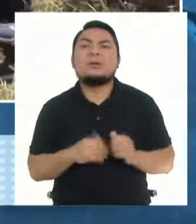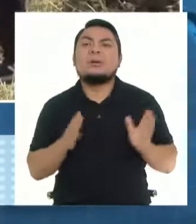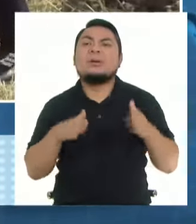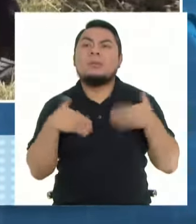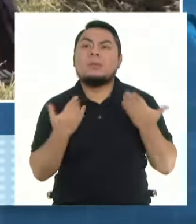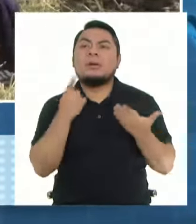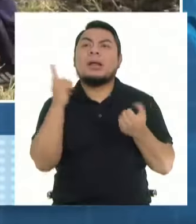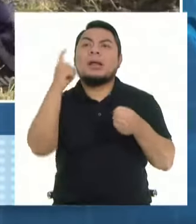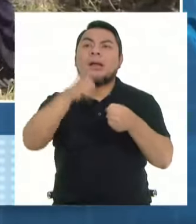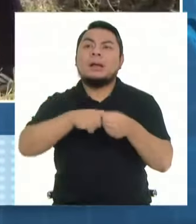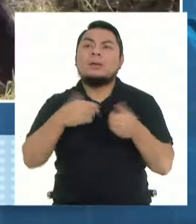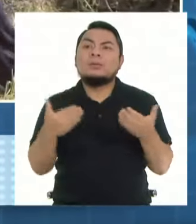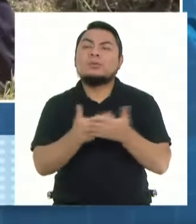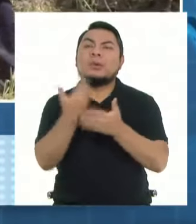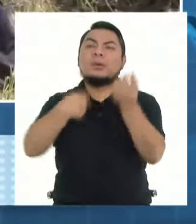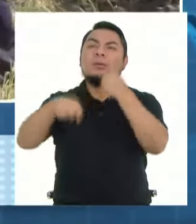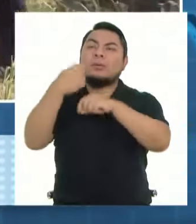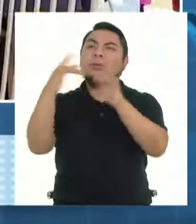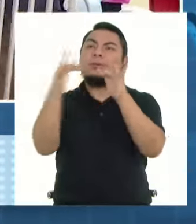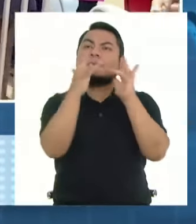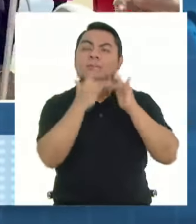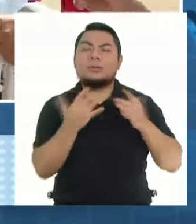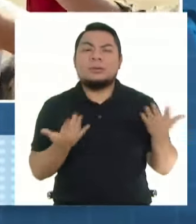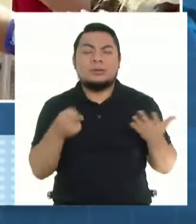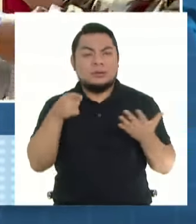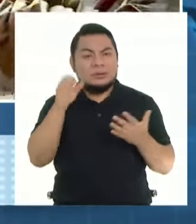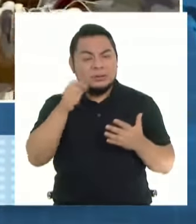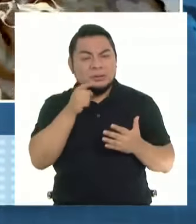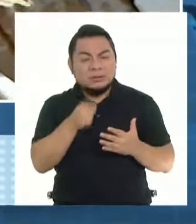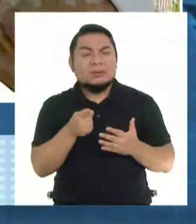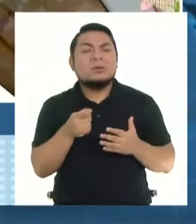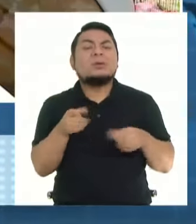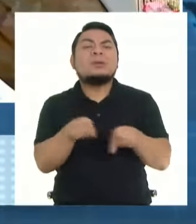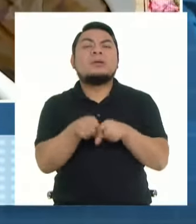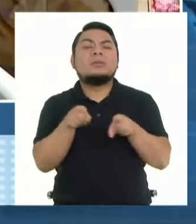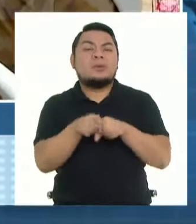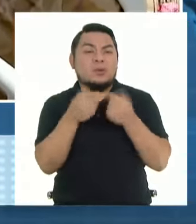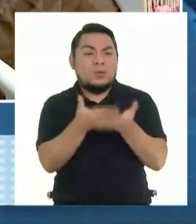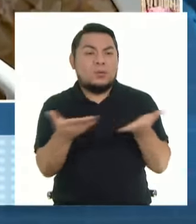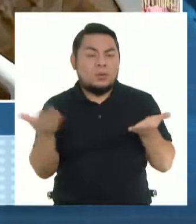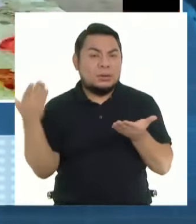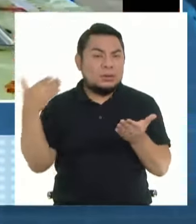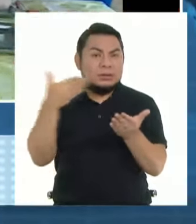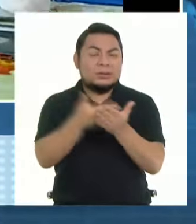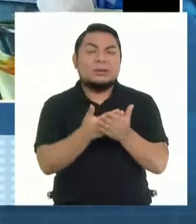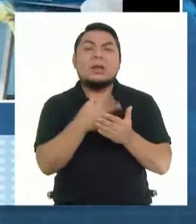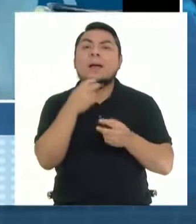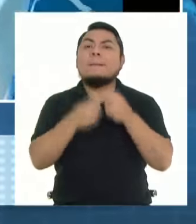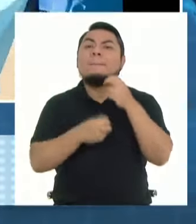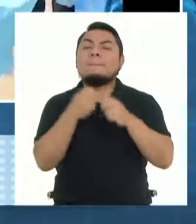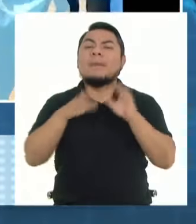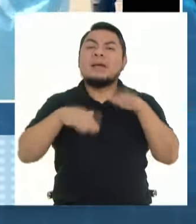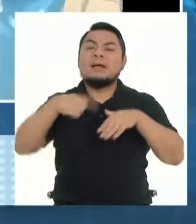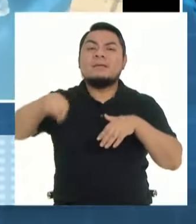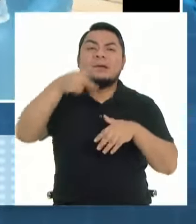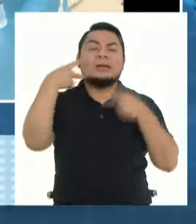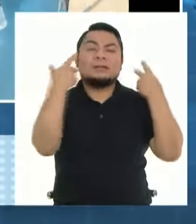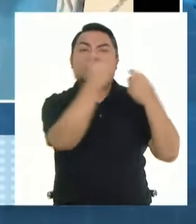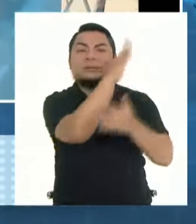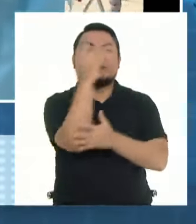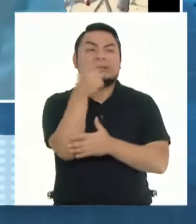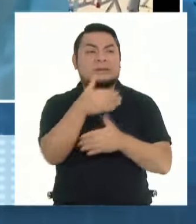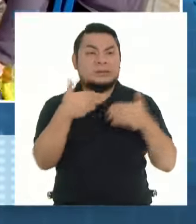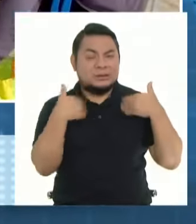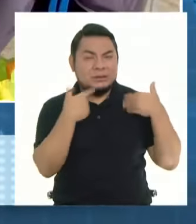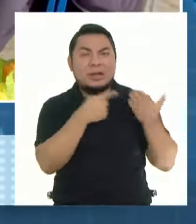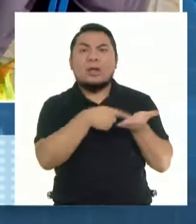puedan participar en nuevos mercados realmente y sobre todo productos que lleguen, ¿no? Porque el problema a veces de la selva es que tienen